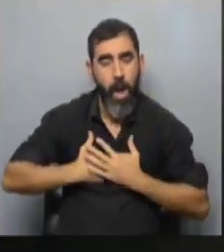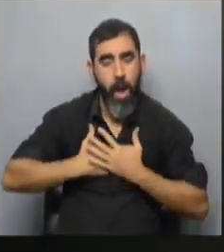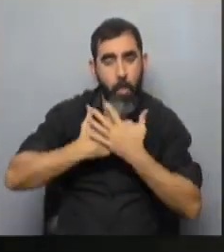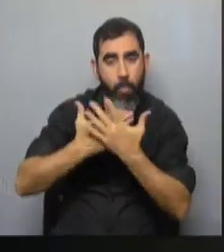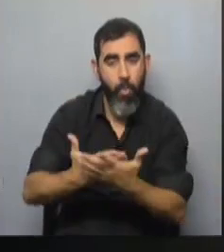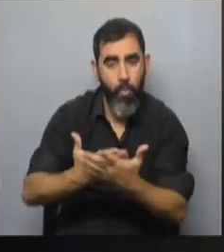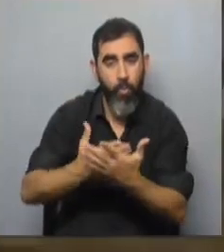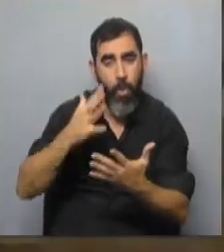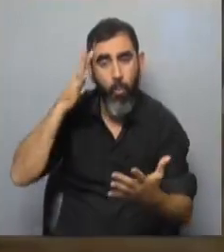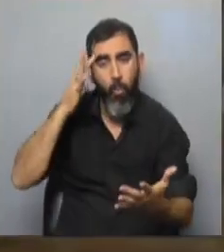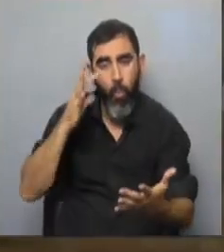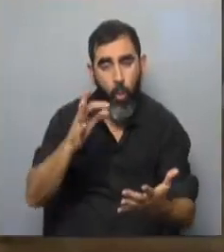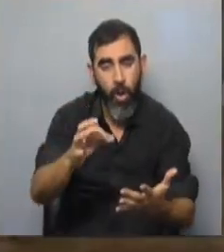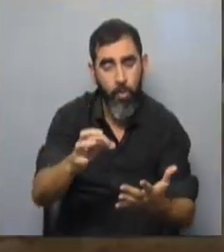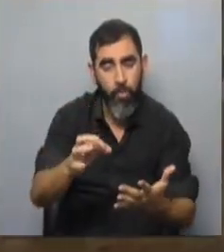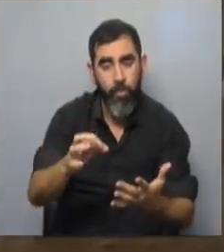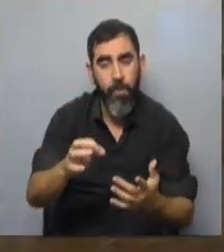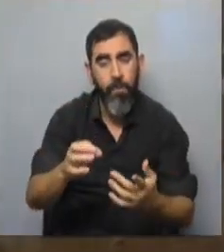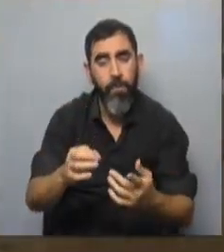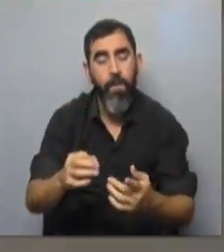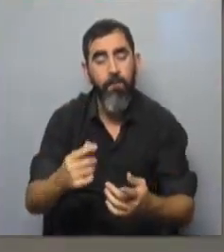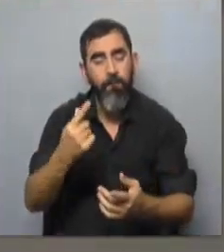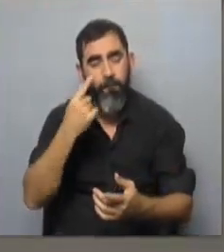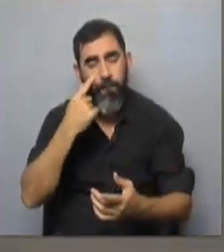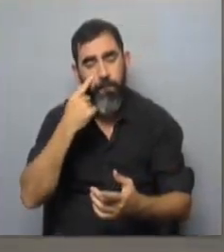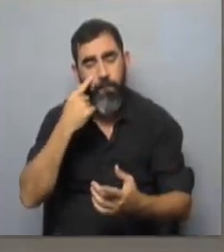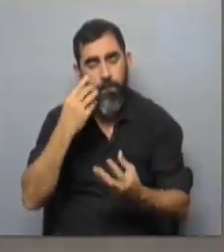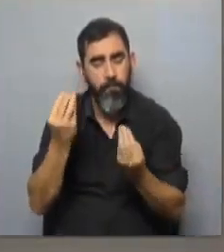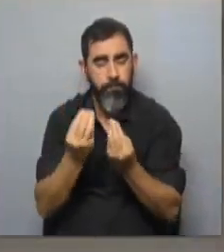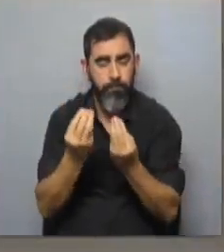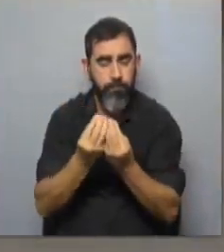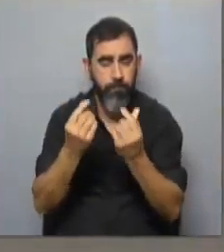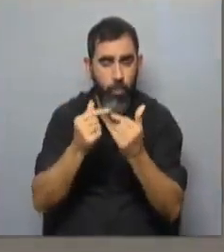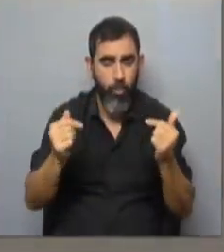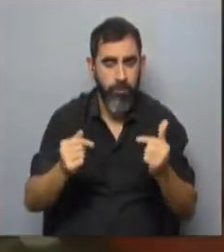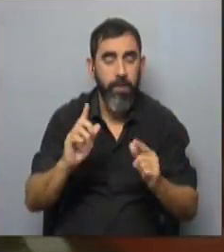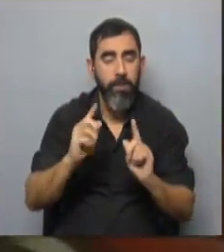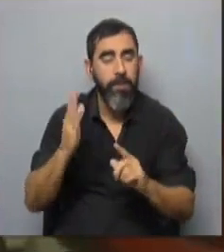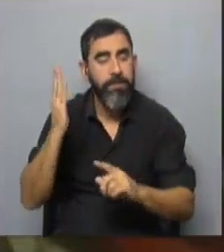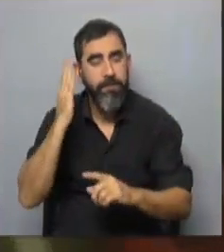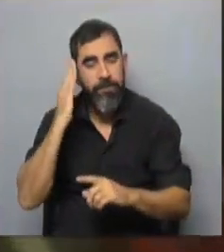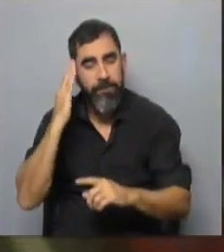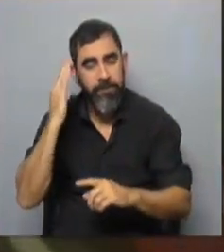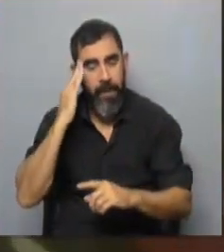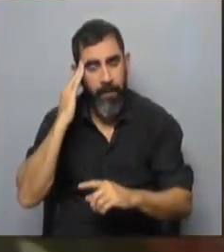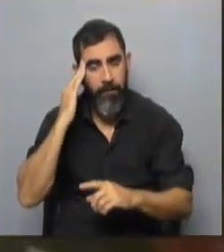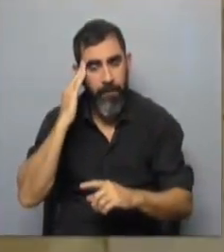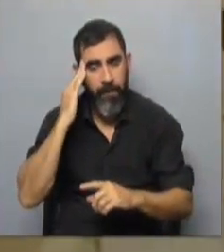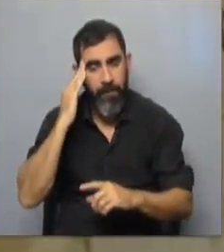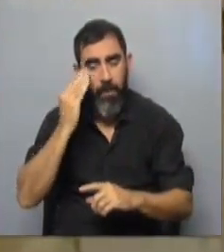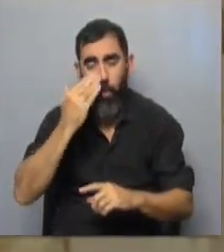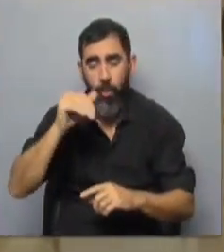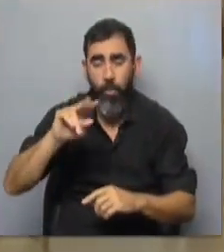amor por su pueblo y ha vivido mucho. Y sabe perfectamente que en los